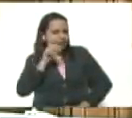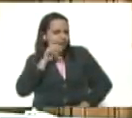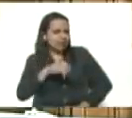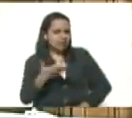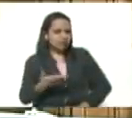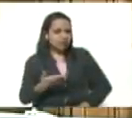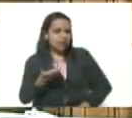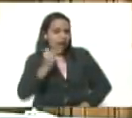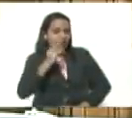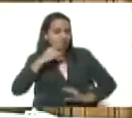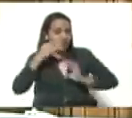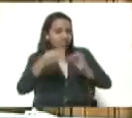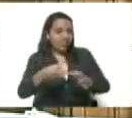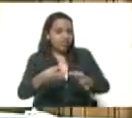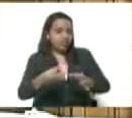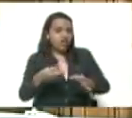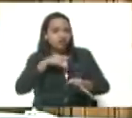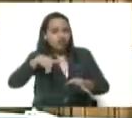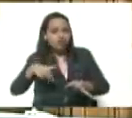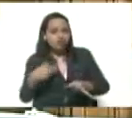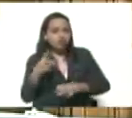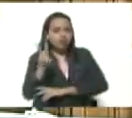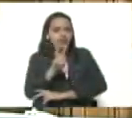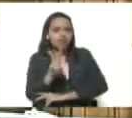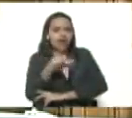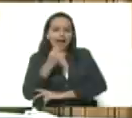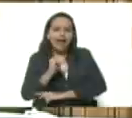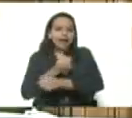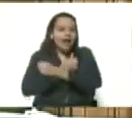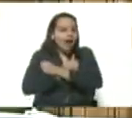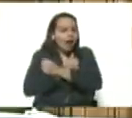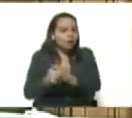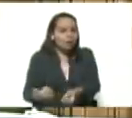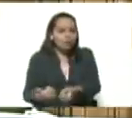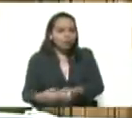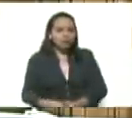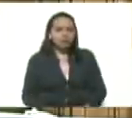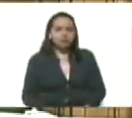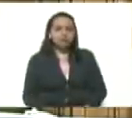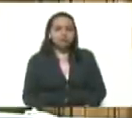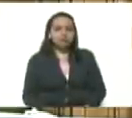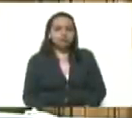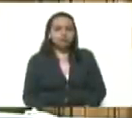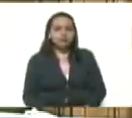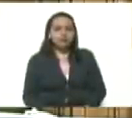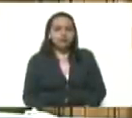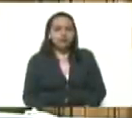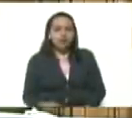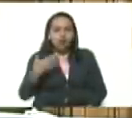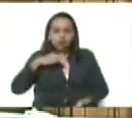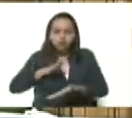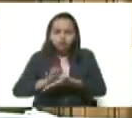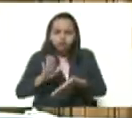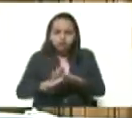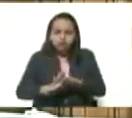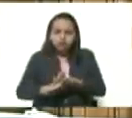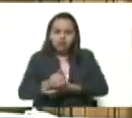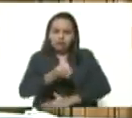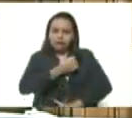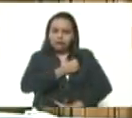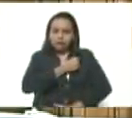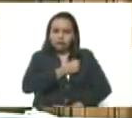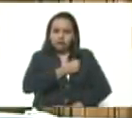Es la verdad que hemos hecho nosotros, tratar con amor, con compasión cristiana,